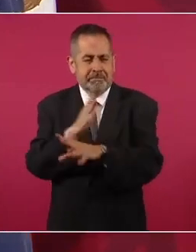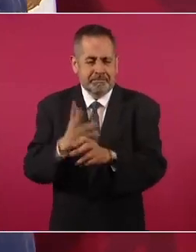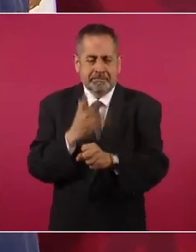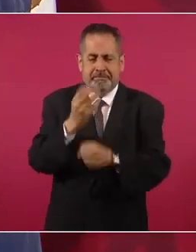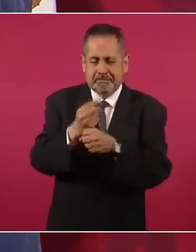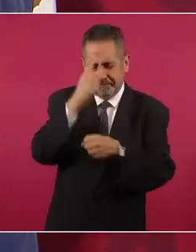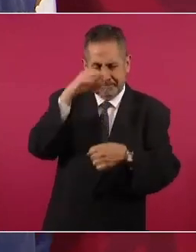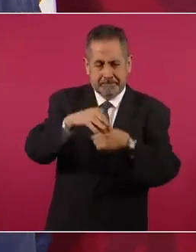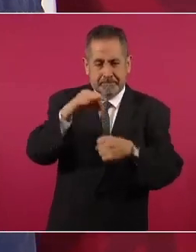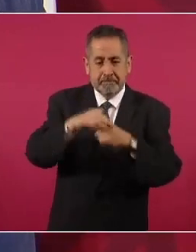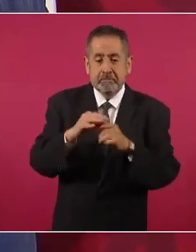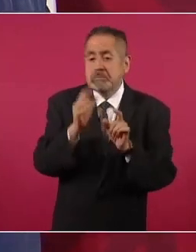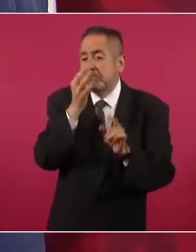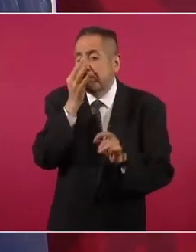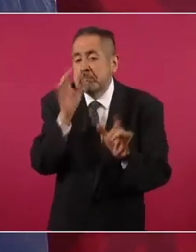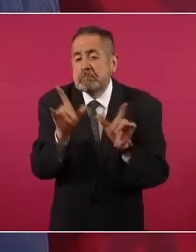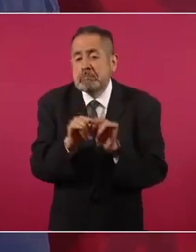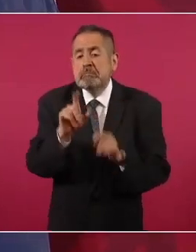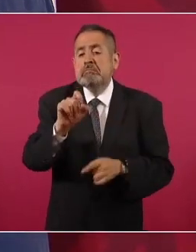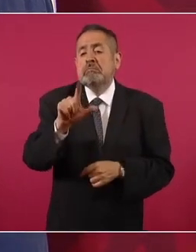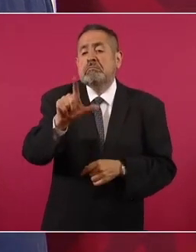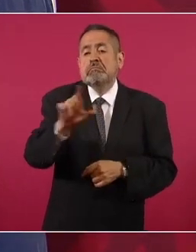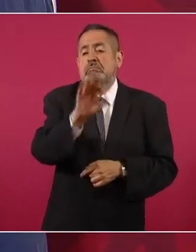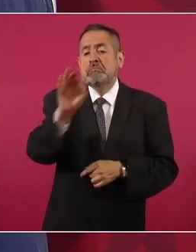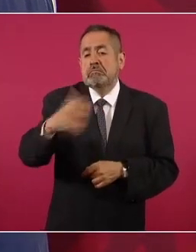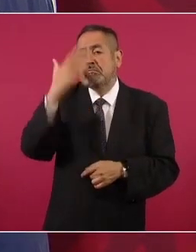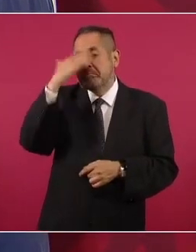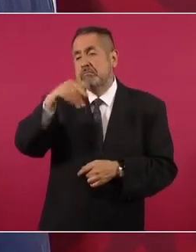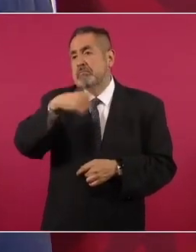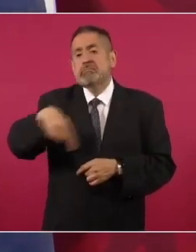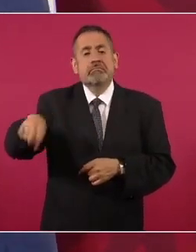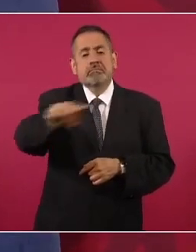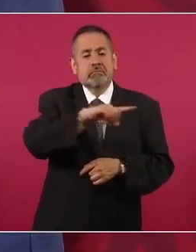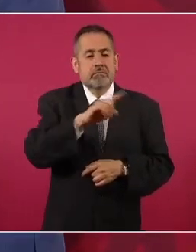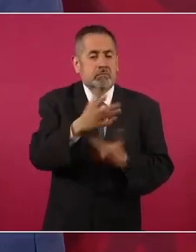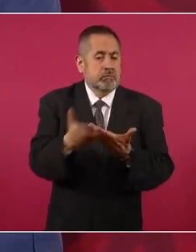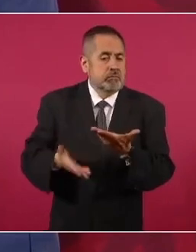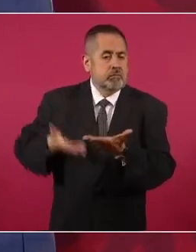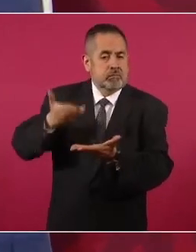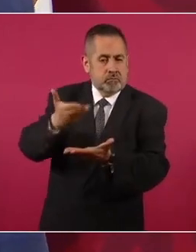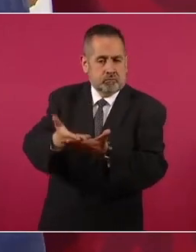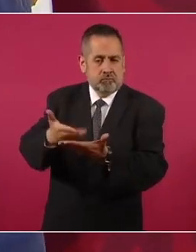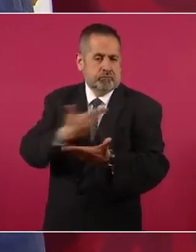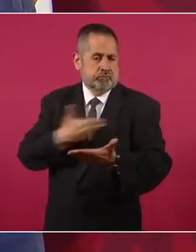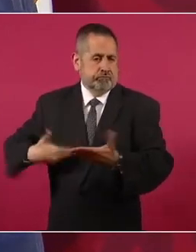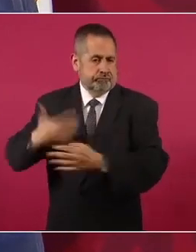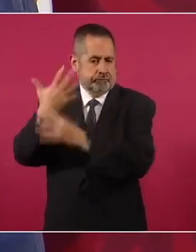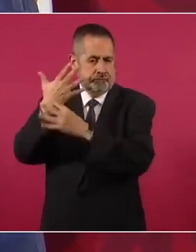27% de la ciudadanía está enterada de la iniciativa propuesta por el Ejecutivo Federal.